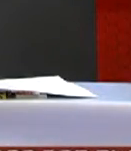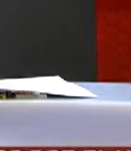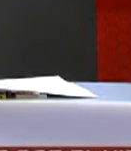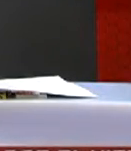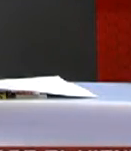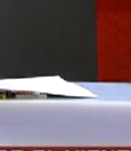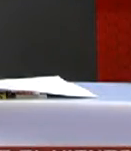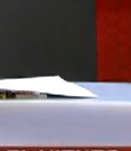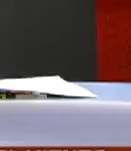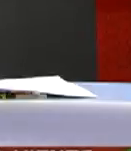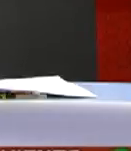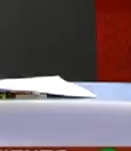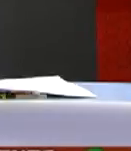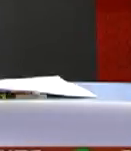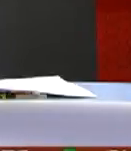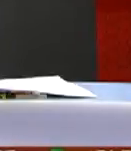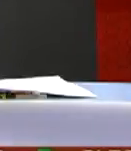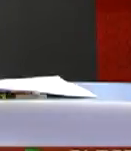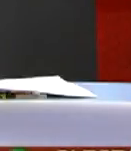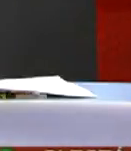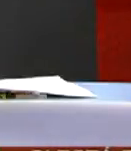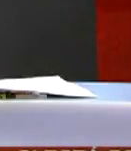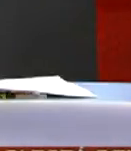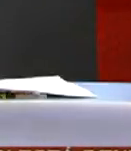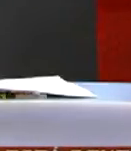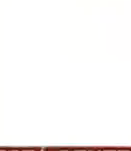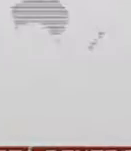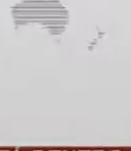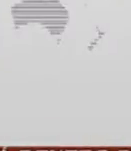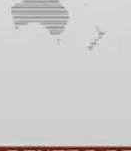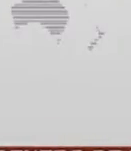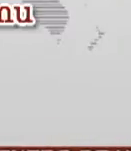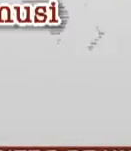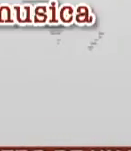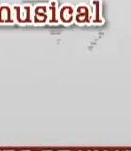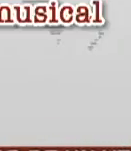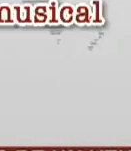Música Tradicional Mexicana Son para Milo.